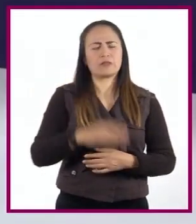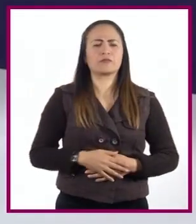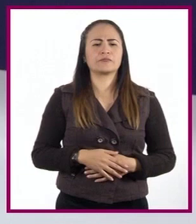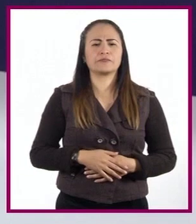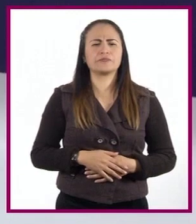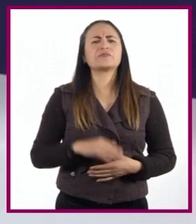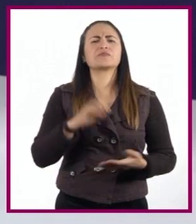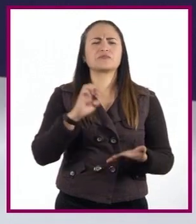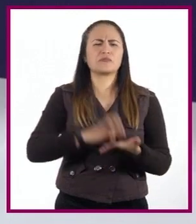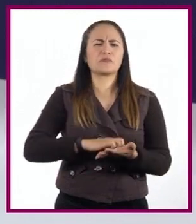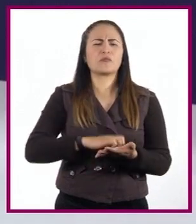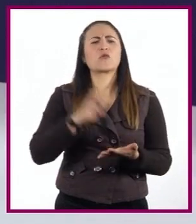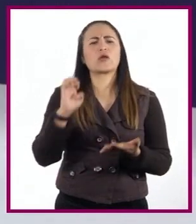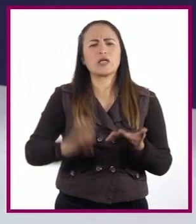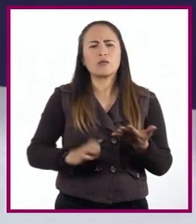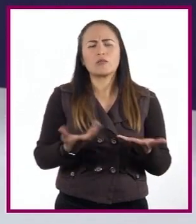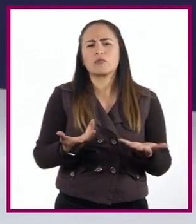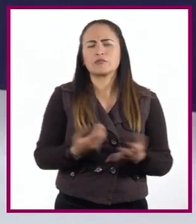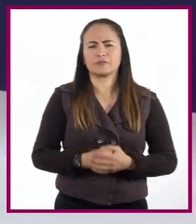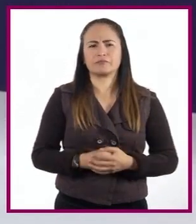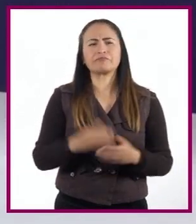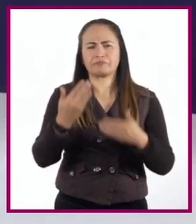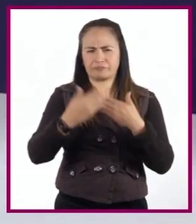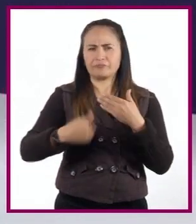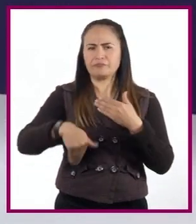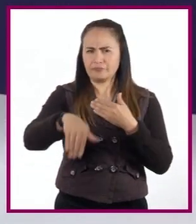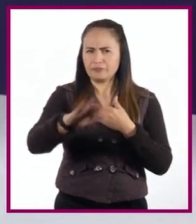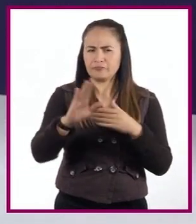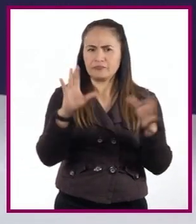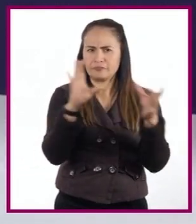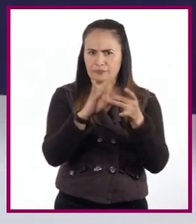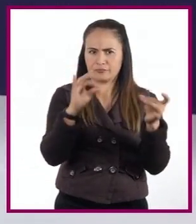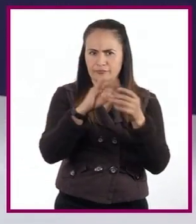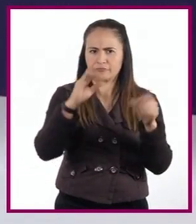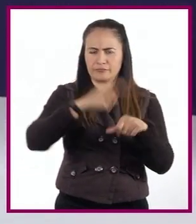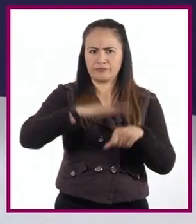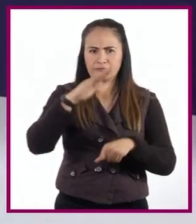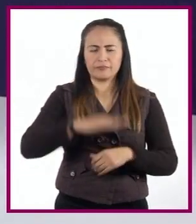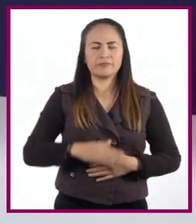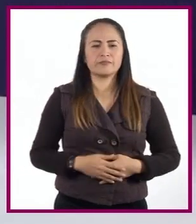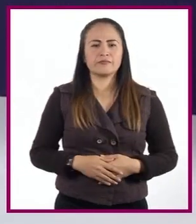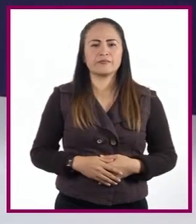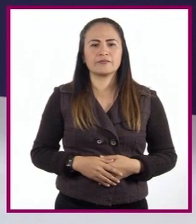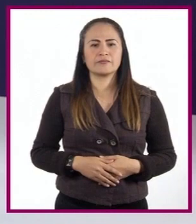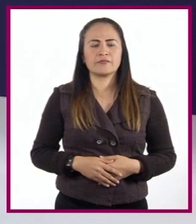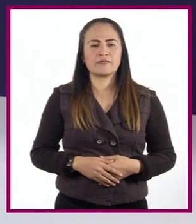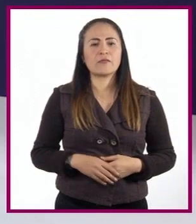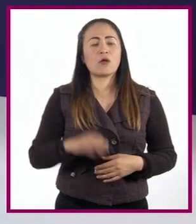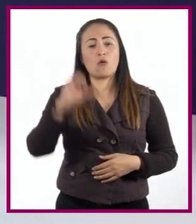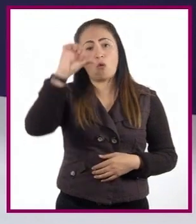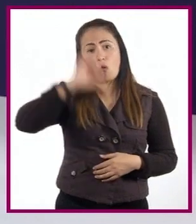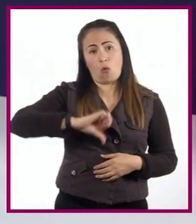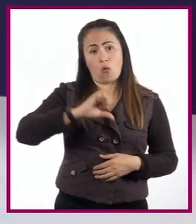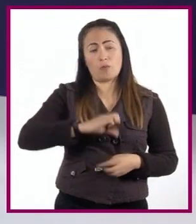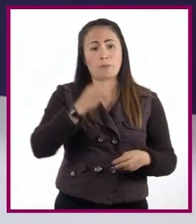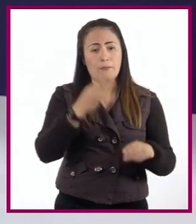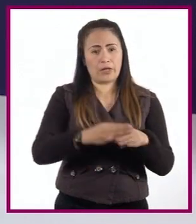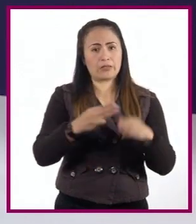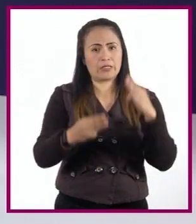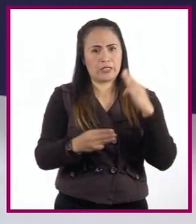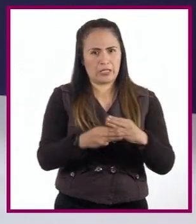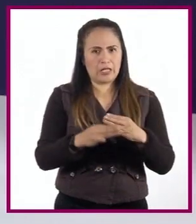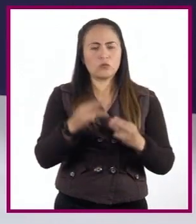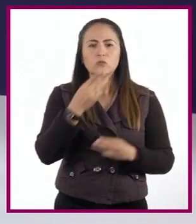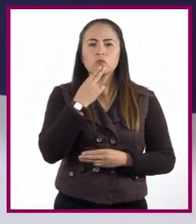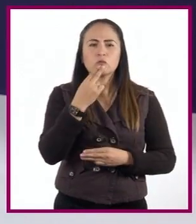a varias razones, de las cuales hablaremos y trabajaremos en esta sesión. Los materiales que vamos a utilizar en